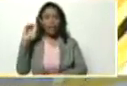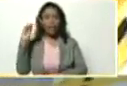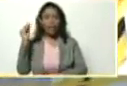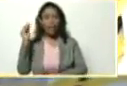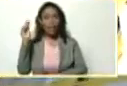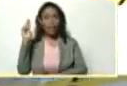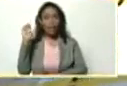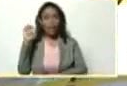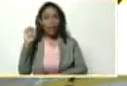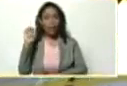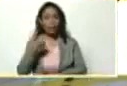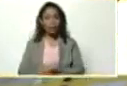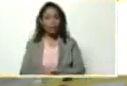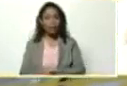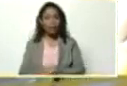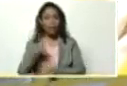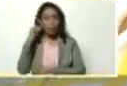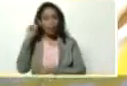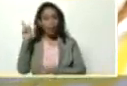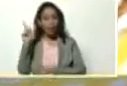Ailey, Gabriela,